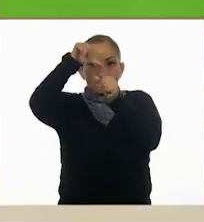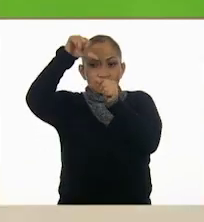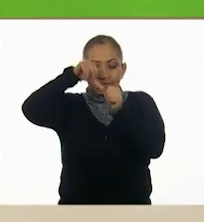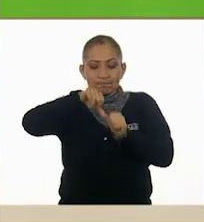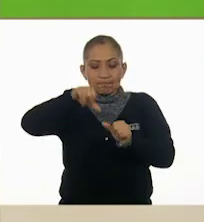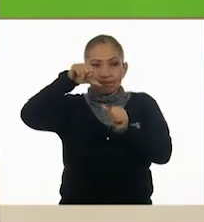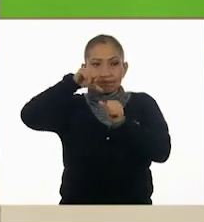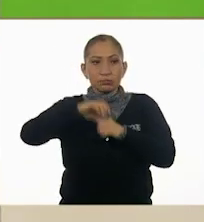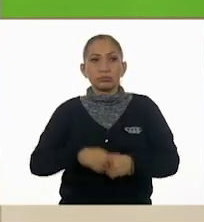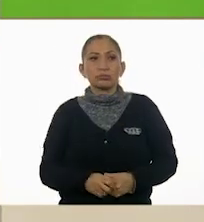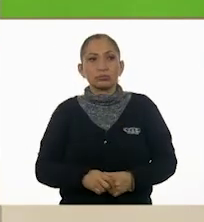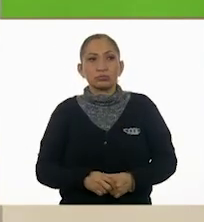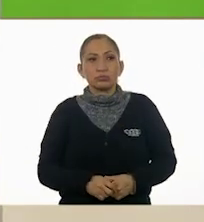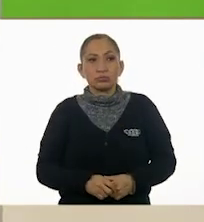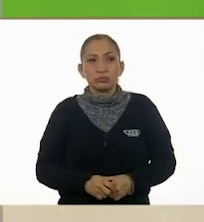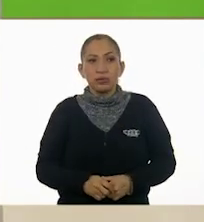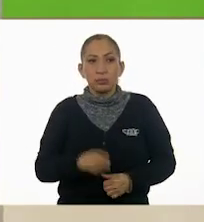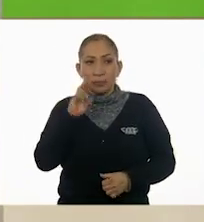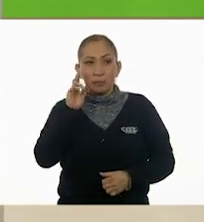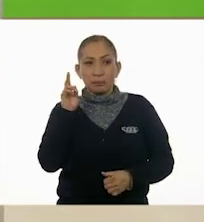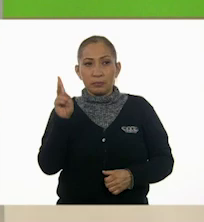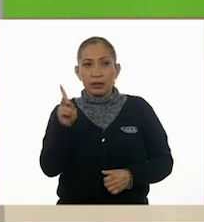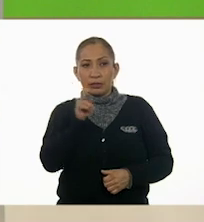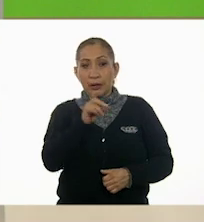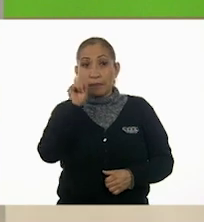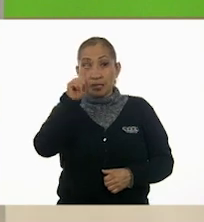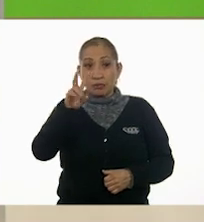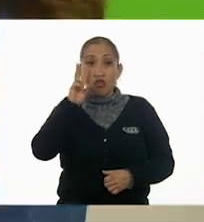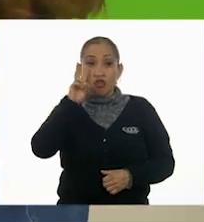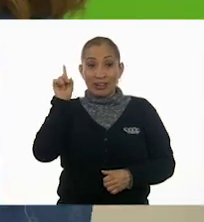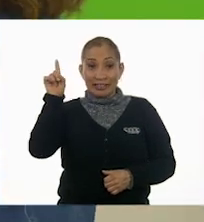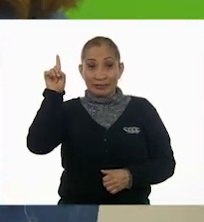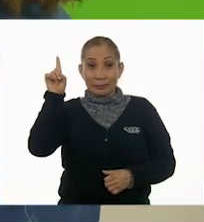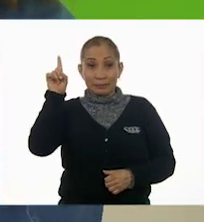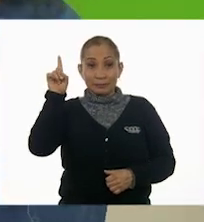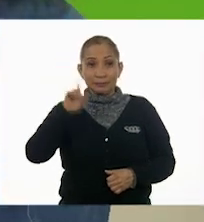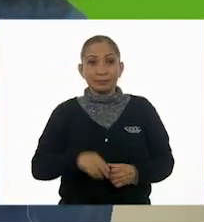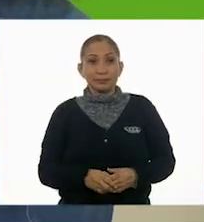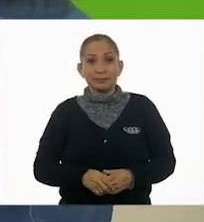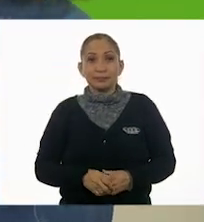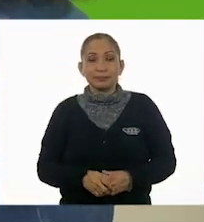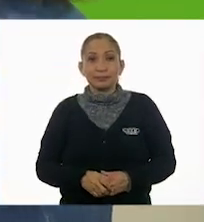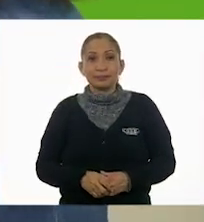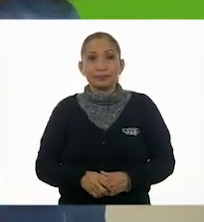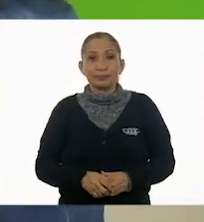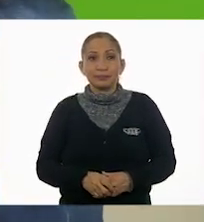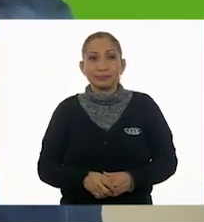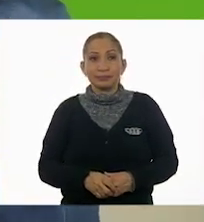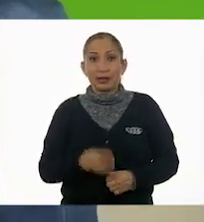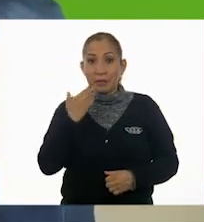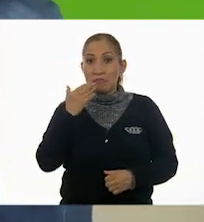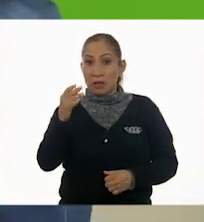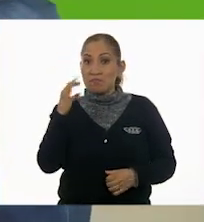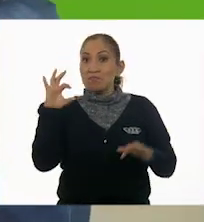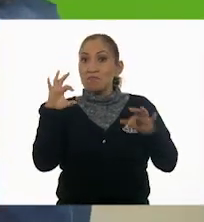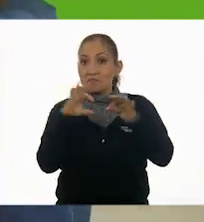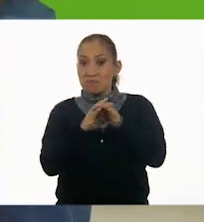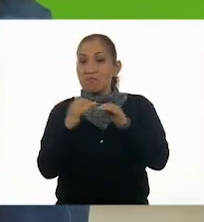bien. Para que quede lo más parecido a la lámina que tú trajiste. Mira, ya nos está quedando.